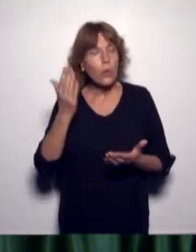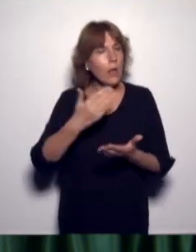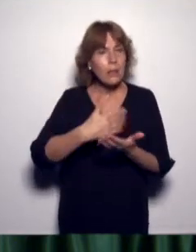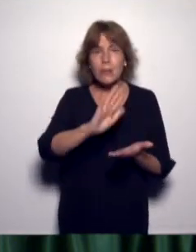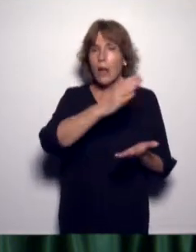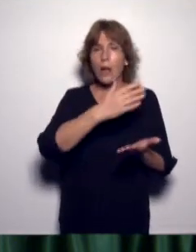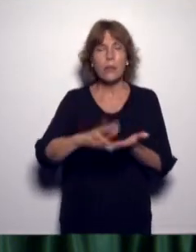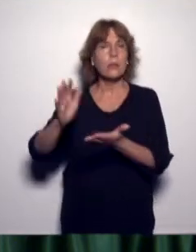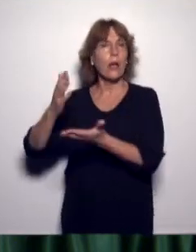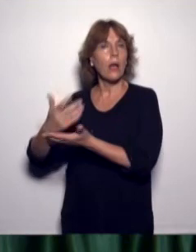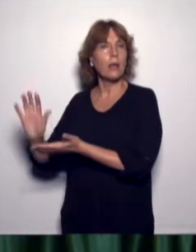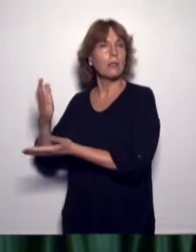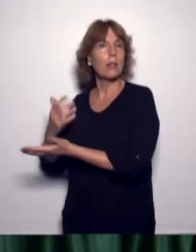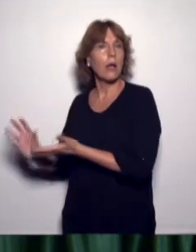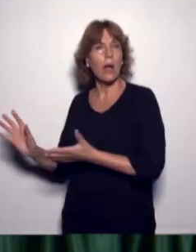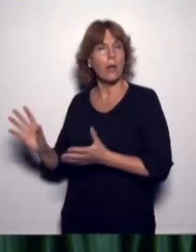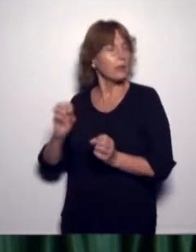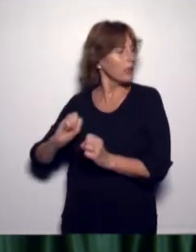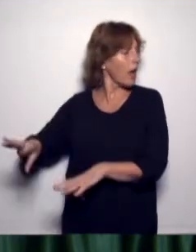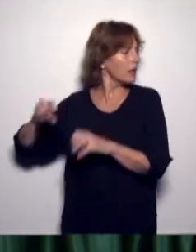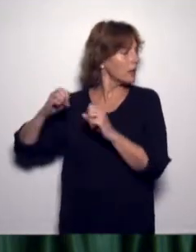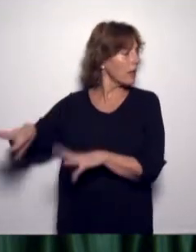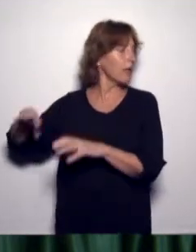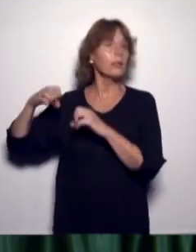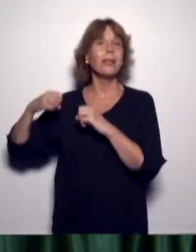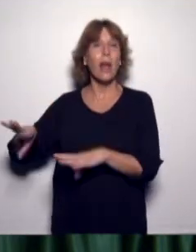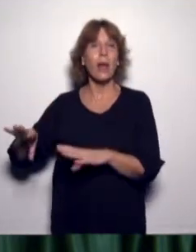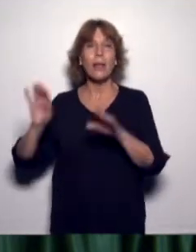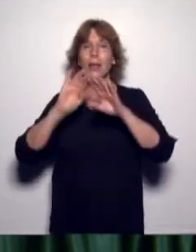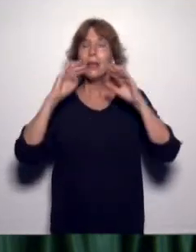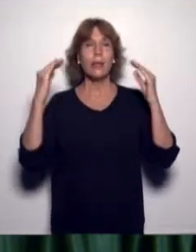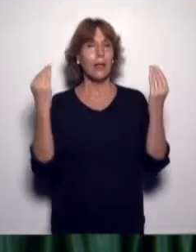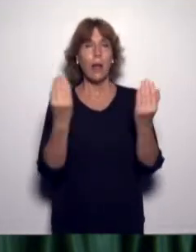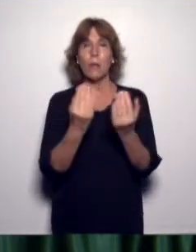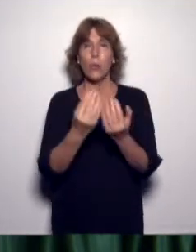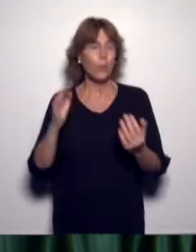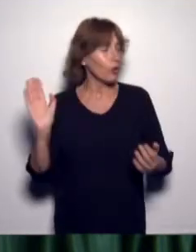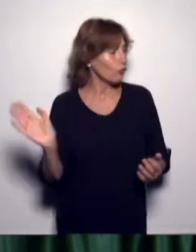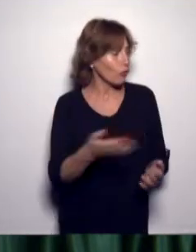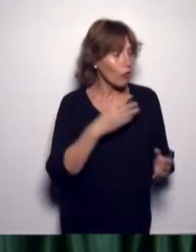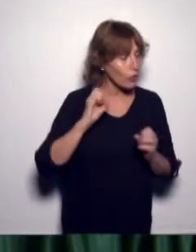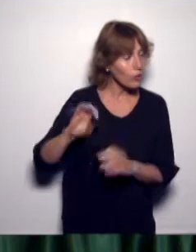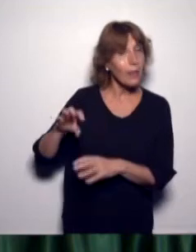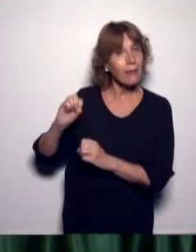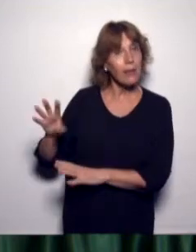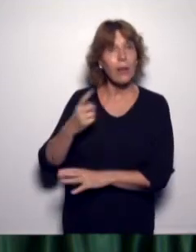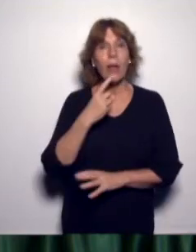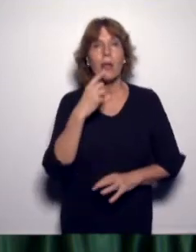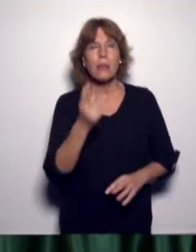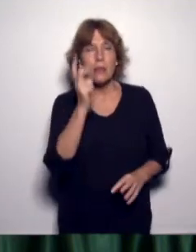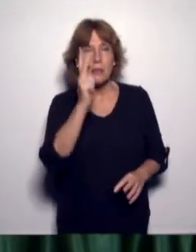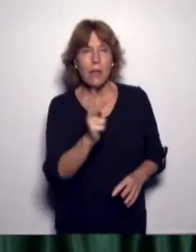descarte, el descarte mundial, dice en uno de los títulos, en el